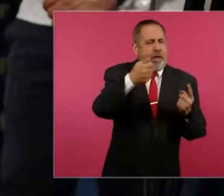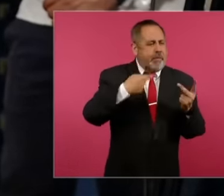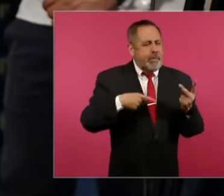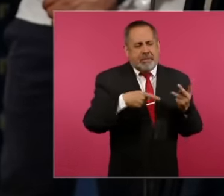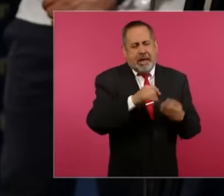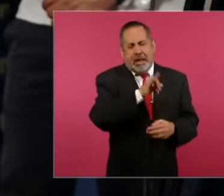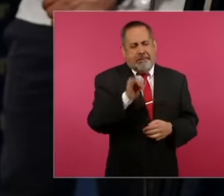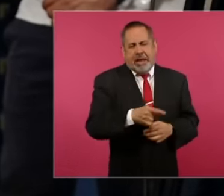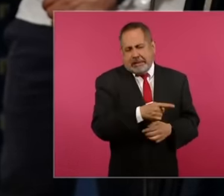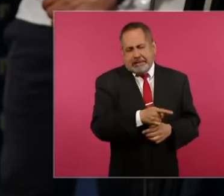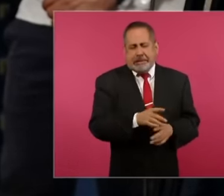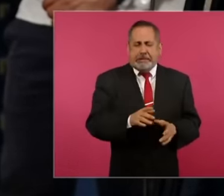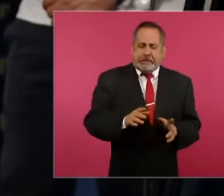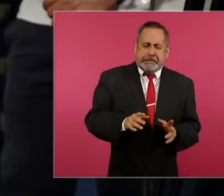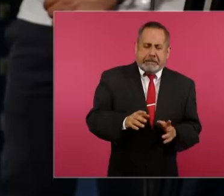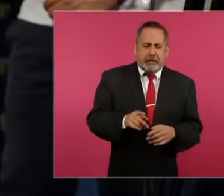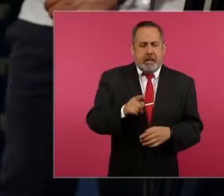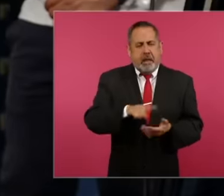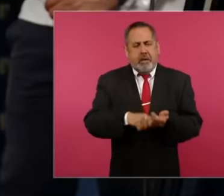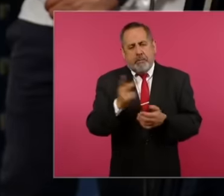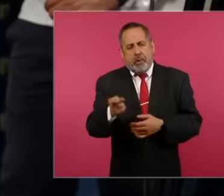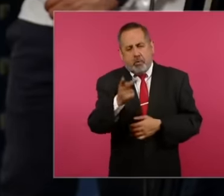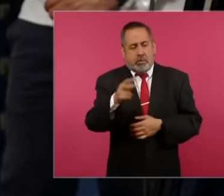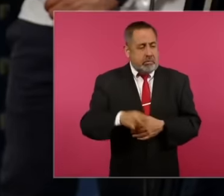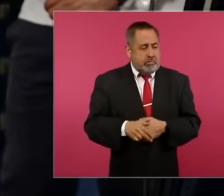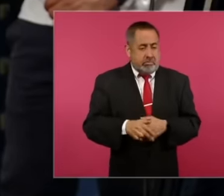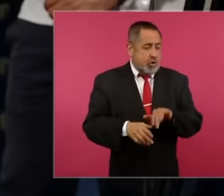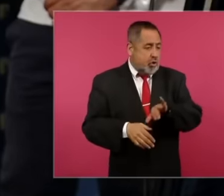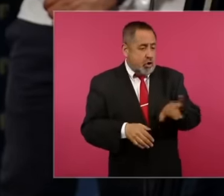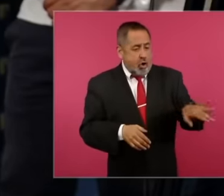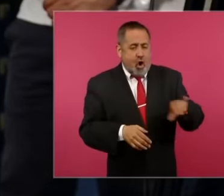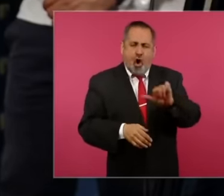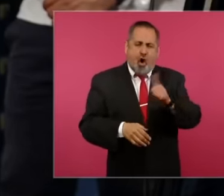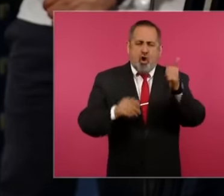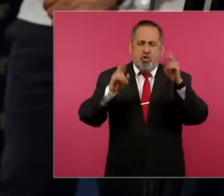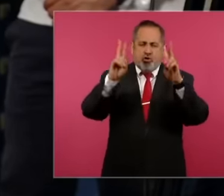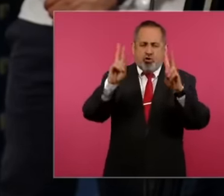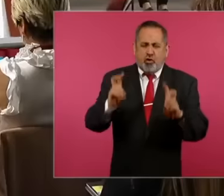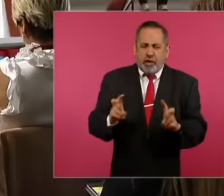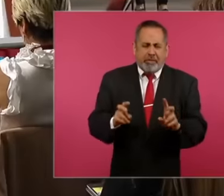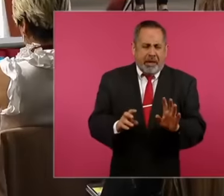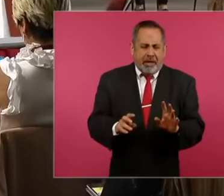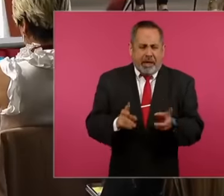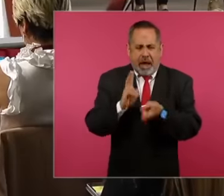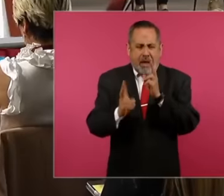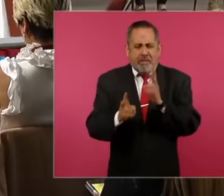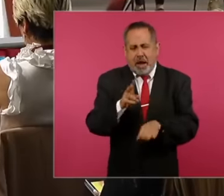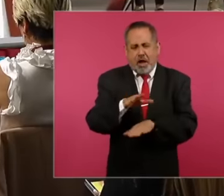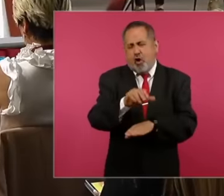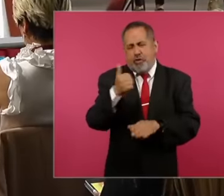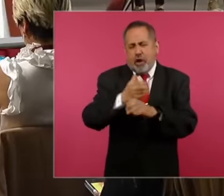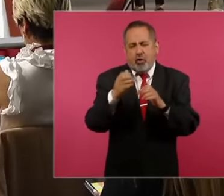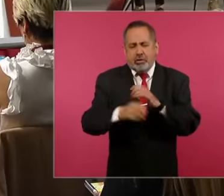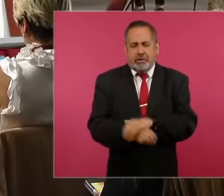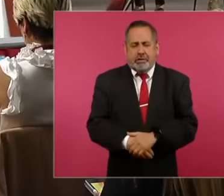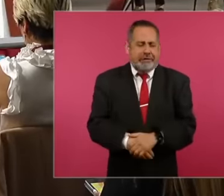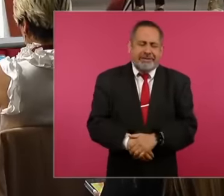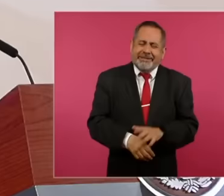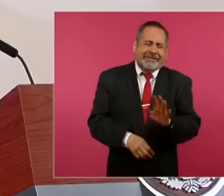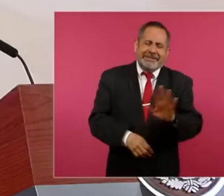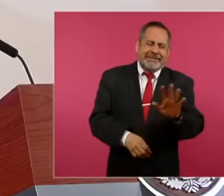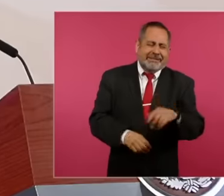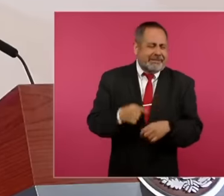personajes, algo así. La pregunta aquí sería, ni aunque fueran de otros temas que no tuviera que ver con este asunto. Porque pensamos